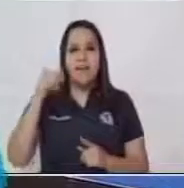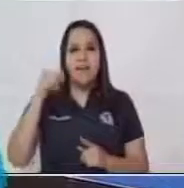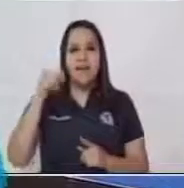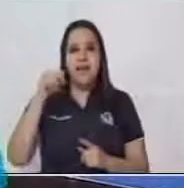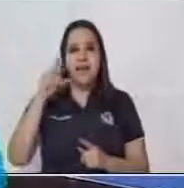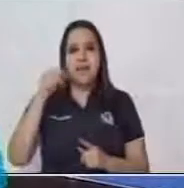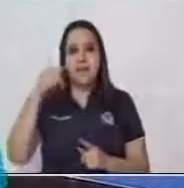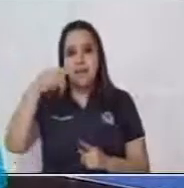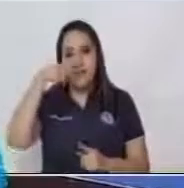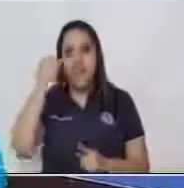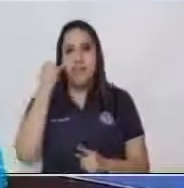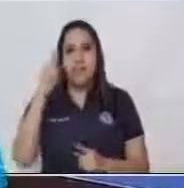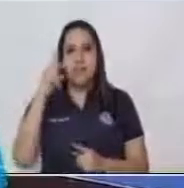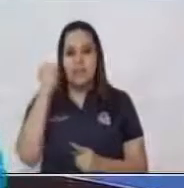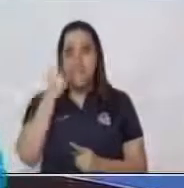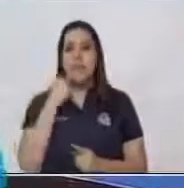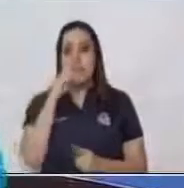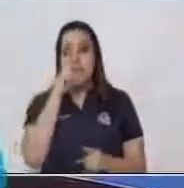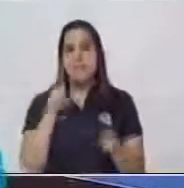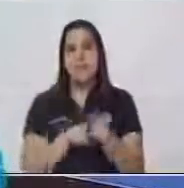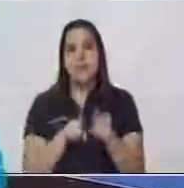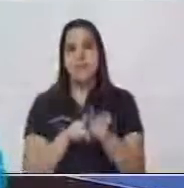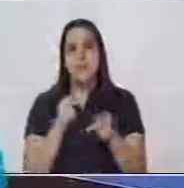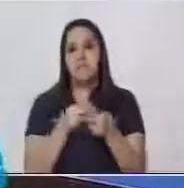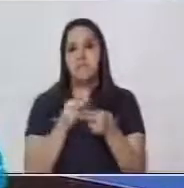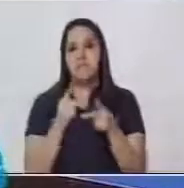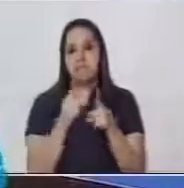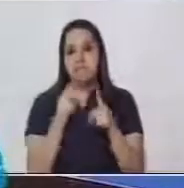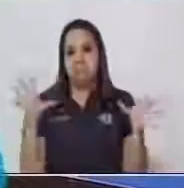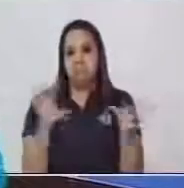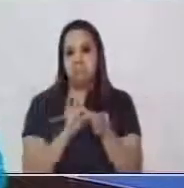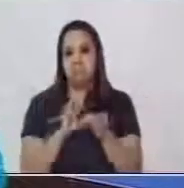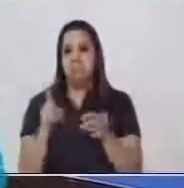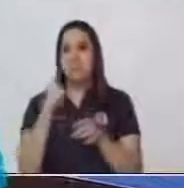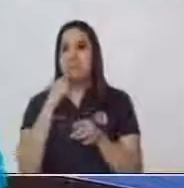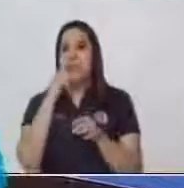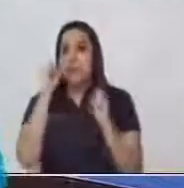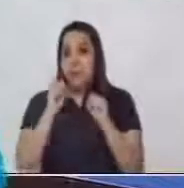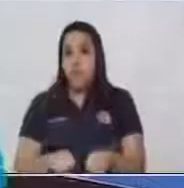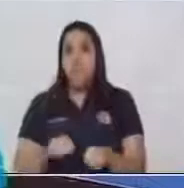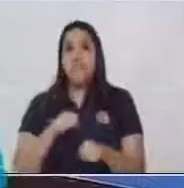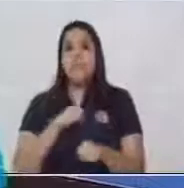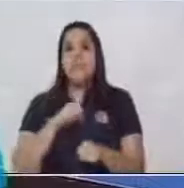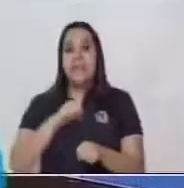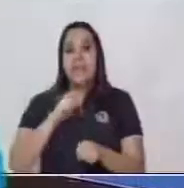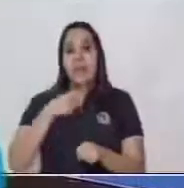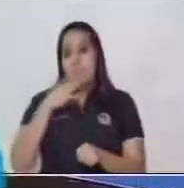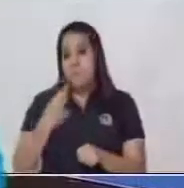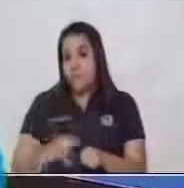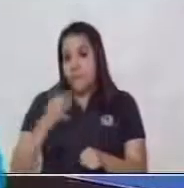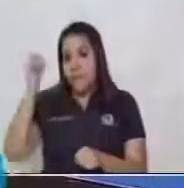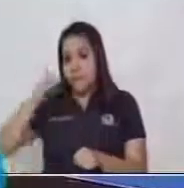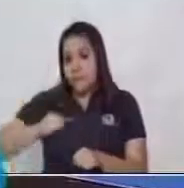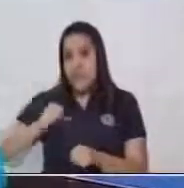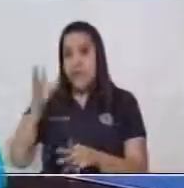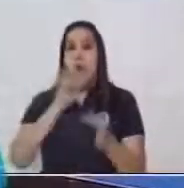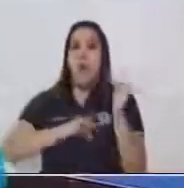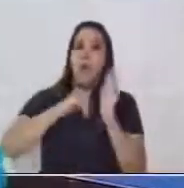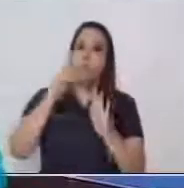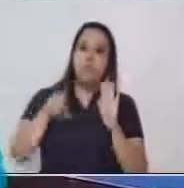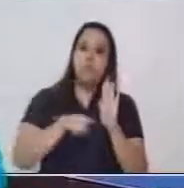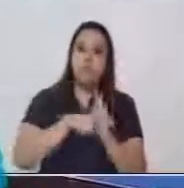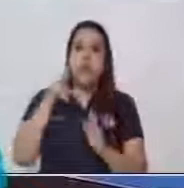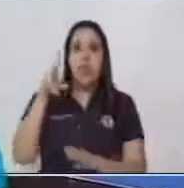es importante mencionarte que pueden ser oraciones afirmativas o negativas, porque la finalidad de